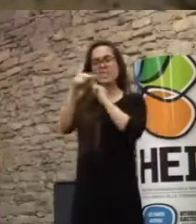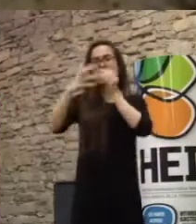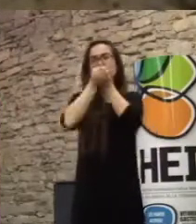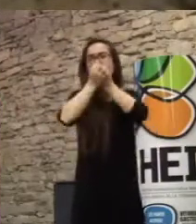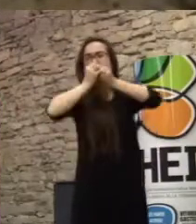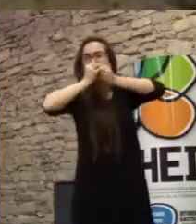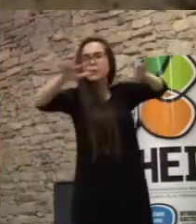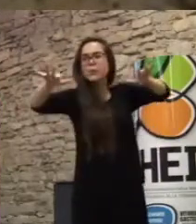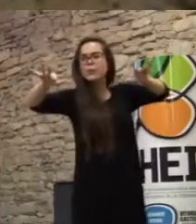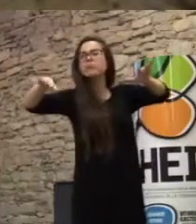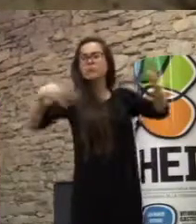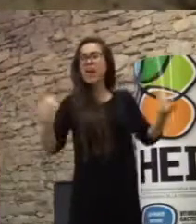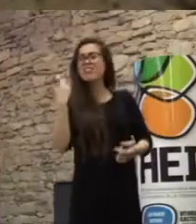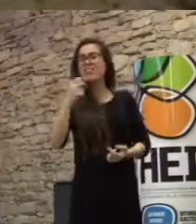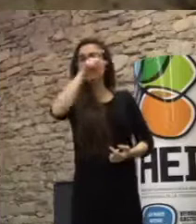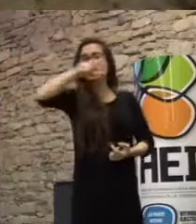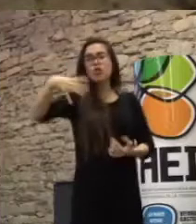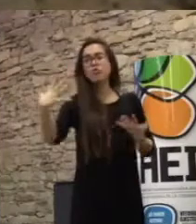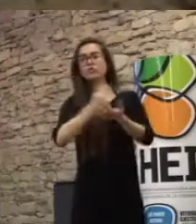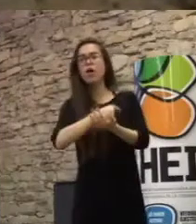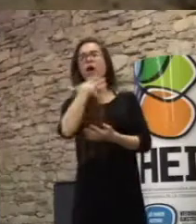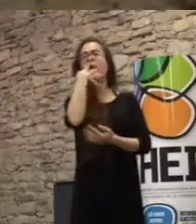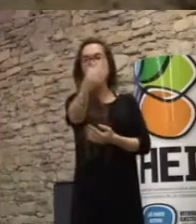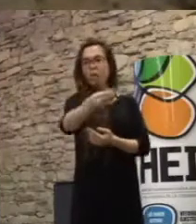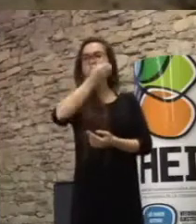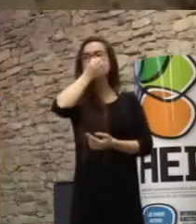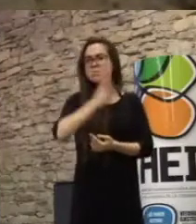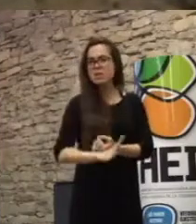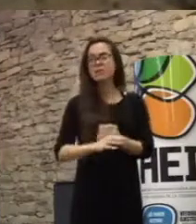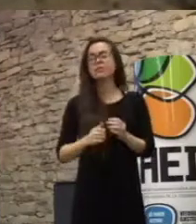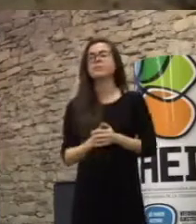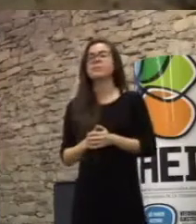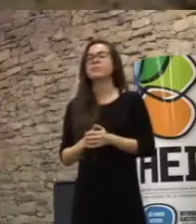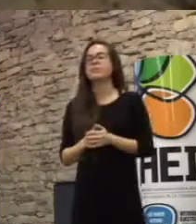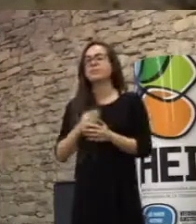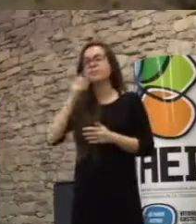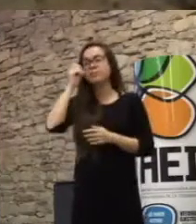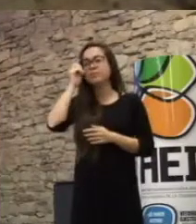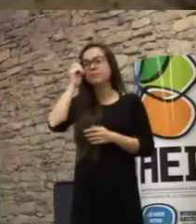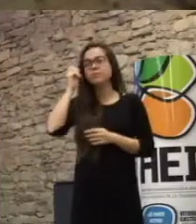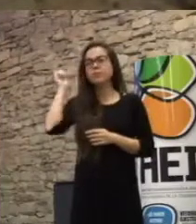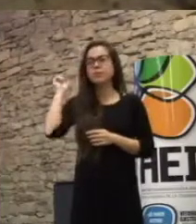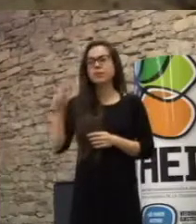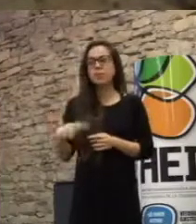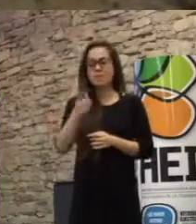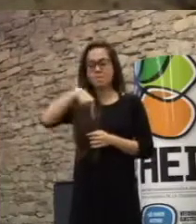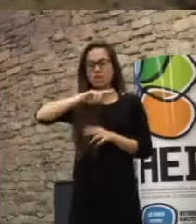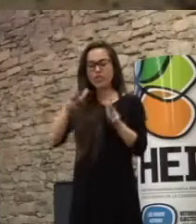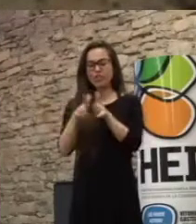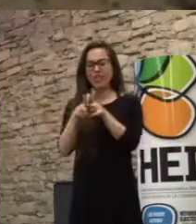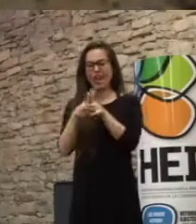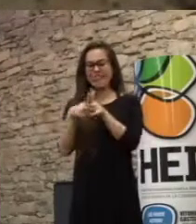entiendan el mensaje en fin también mejorará también nuestras relaciones sociales